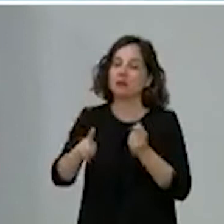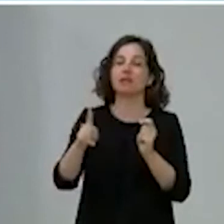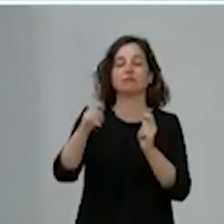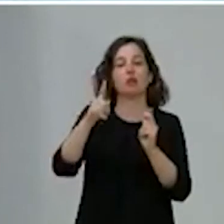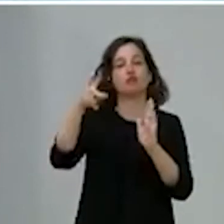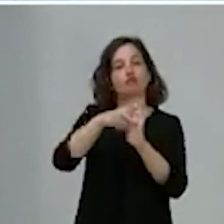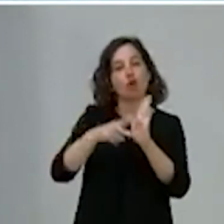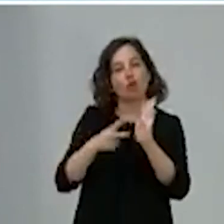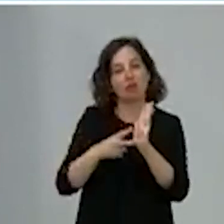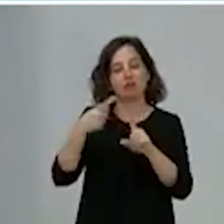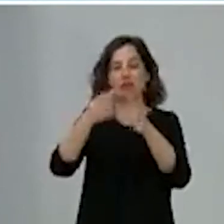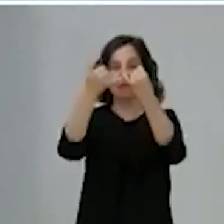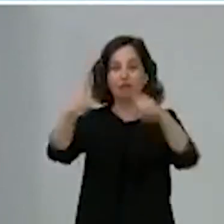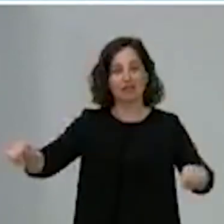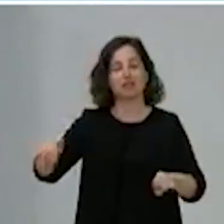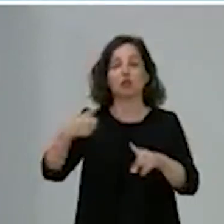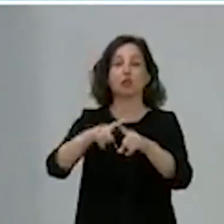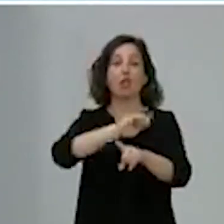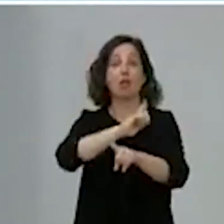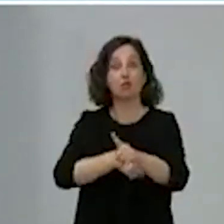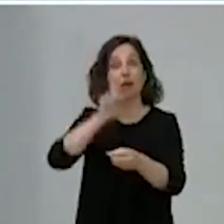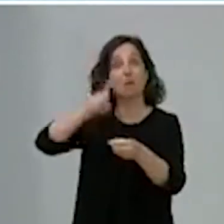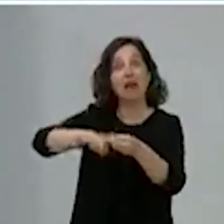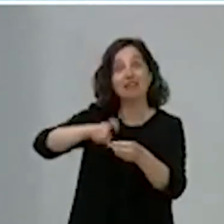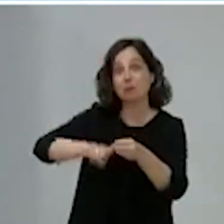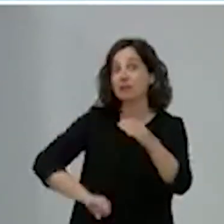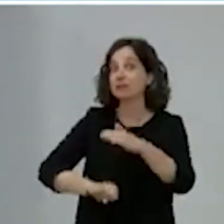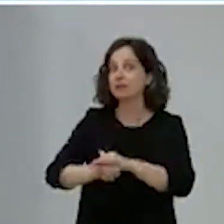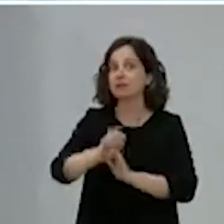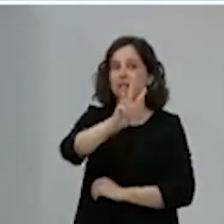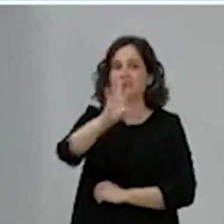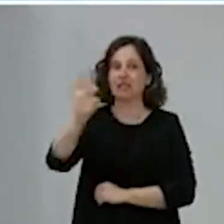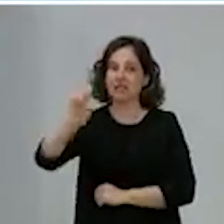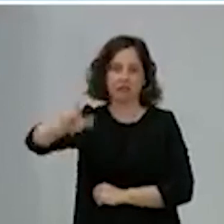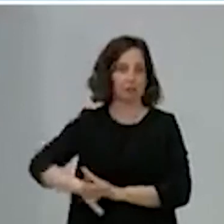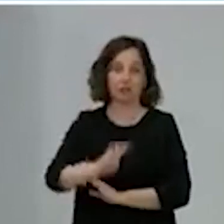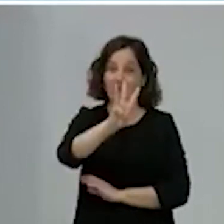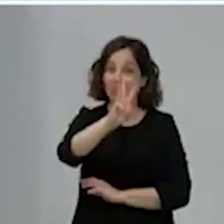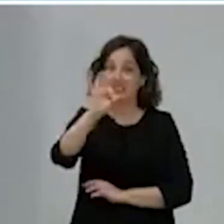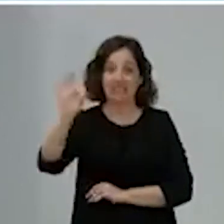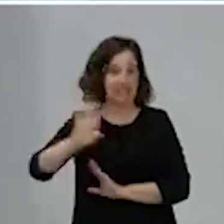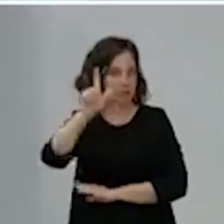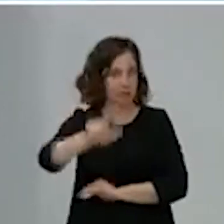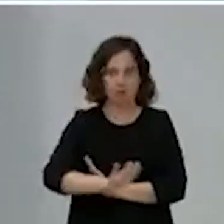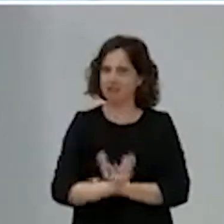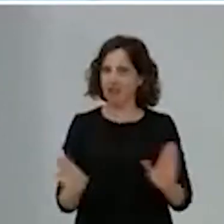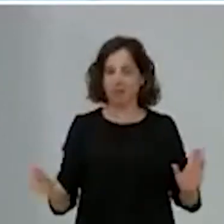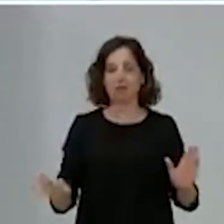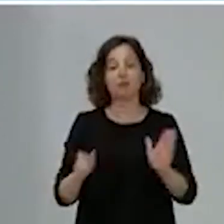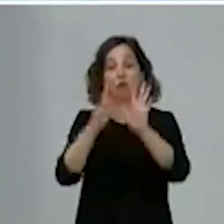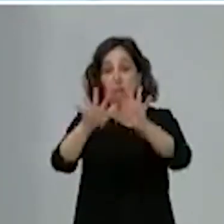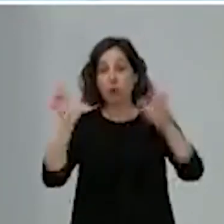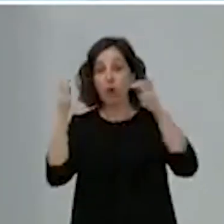que se fija una cantidad máxima de participantes en 300 personas, y en aquellos eventos que cuenten con